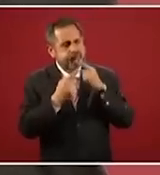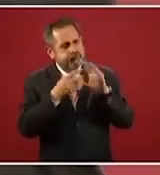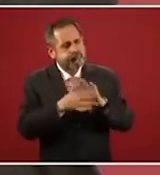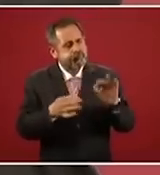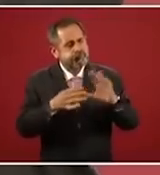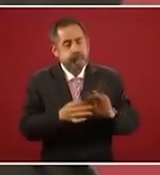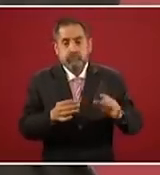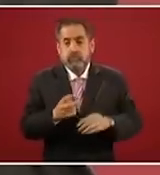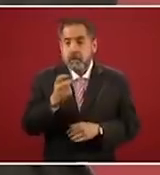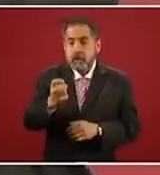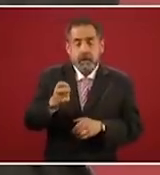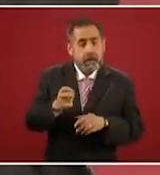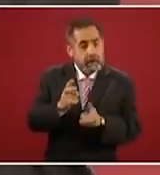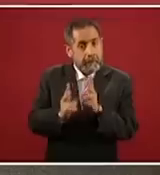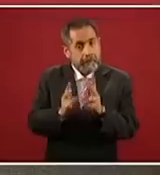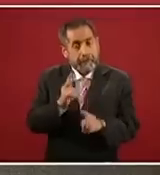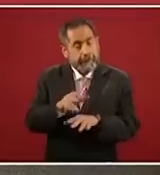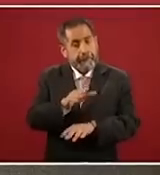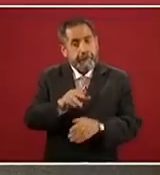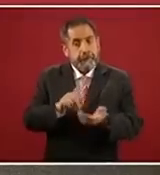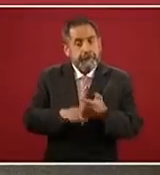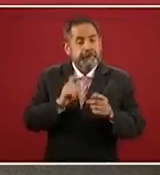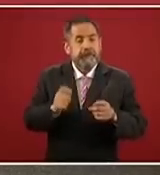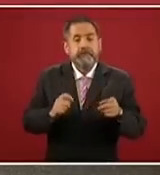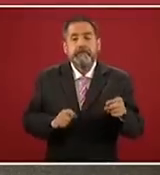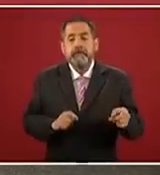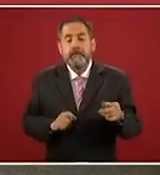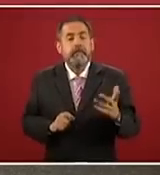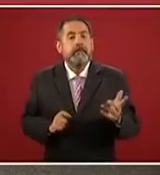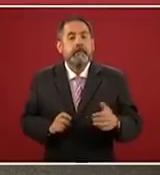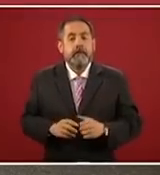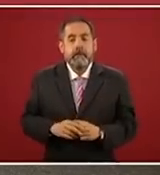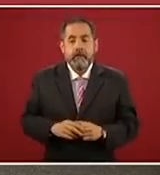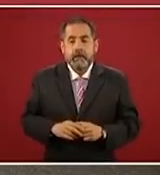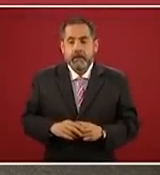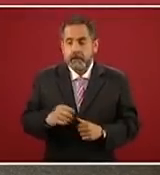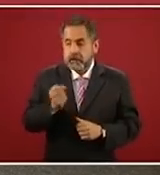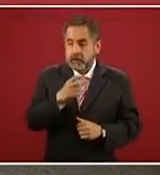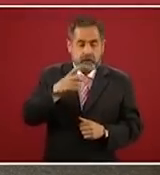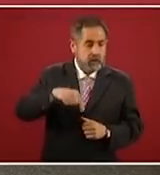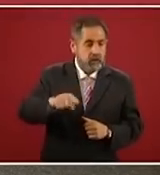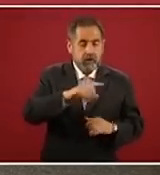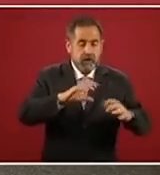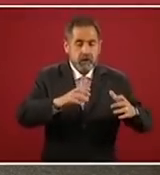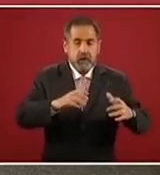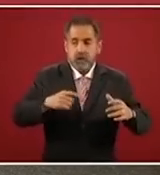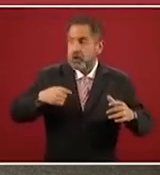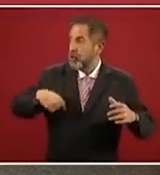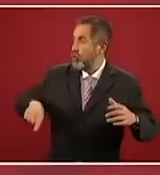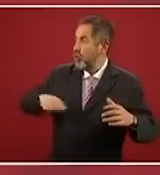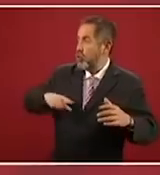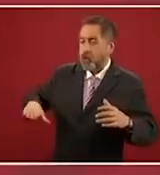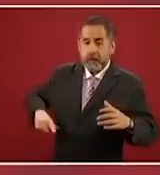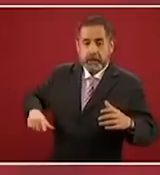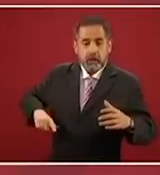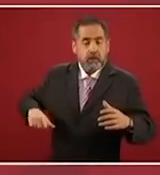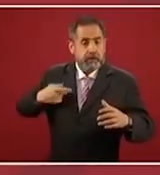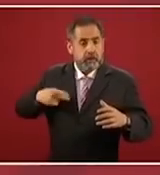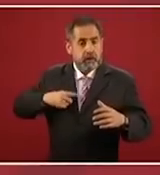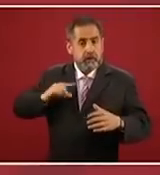se habló de que los servidores públicos tenemos que actuar